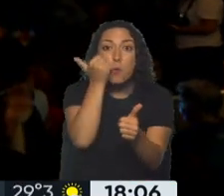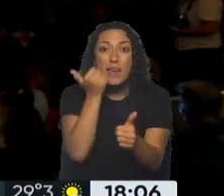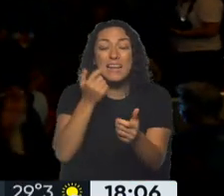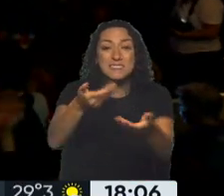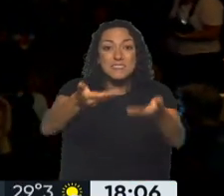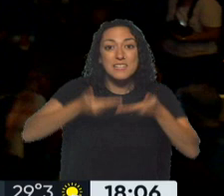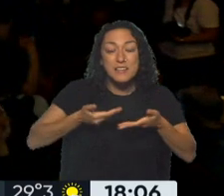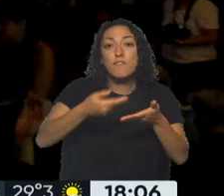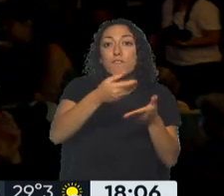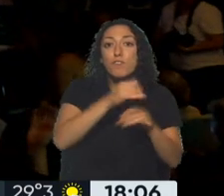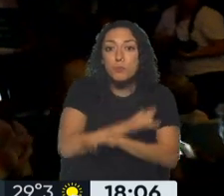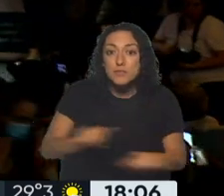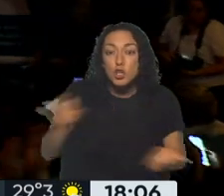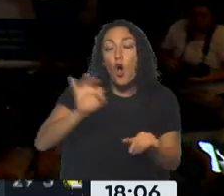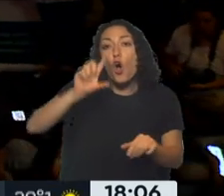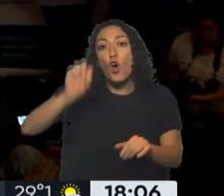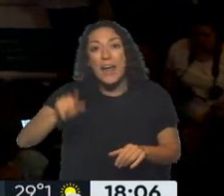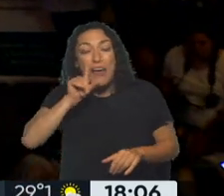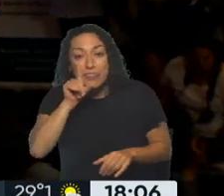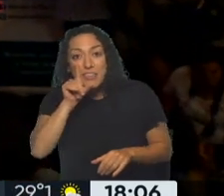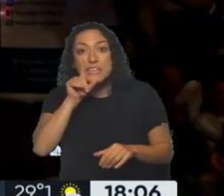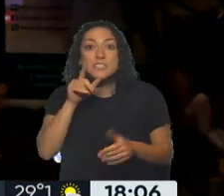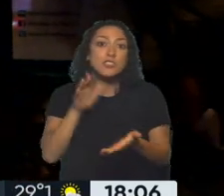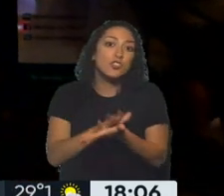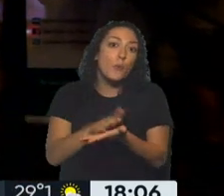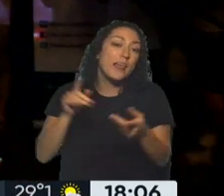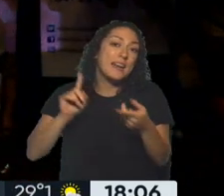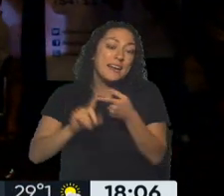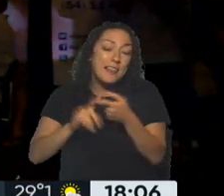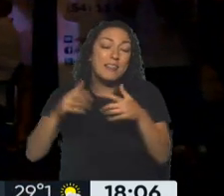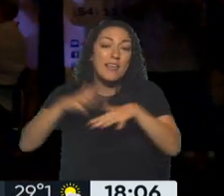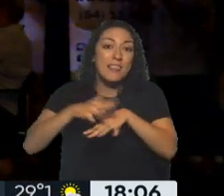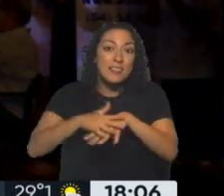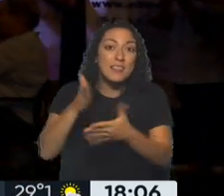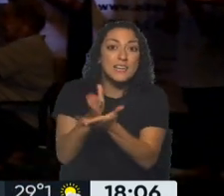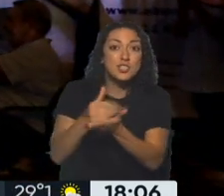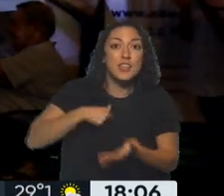CONADI o el Nodo de la Red de Derecho a la Identidad de Tucumán.